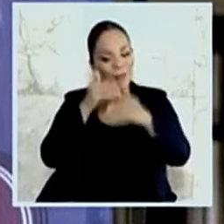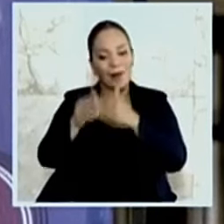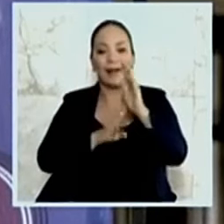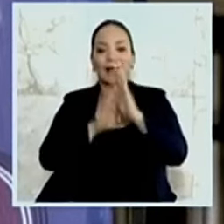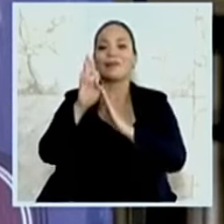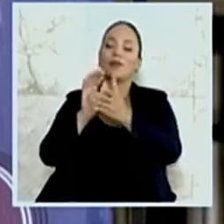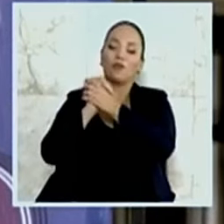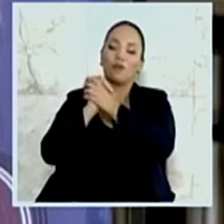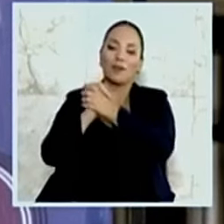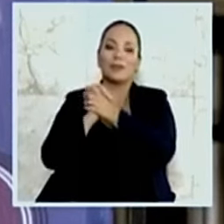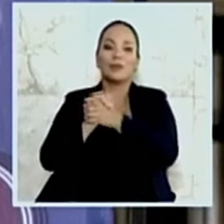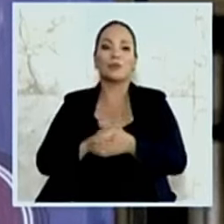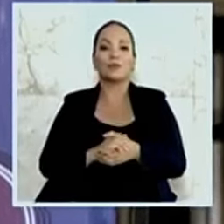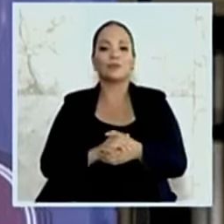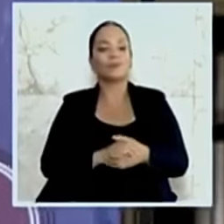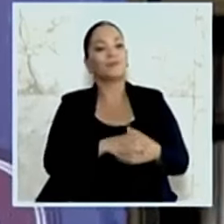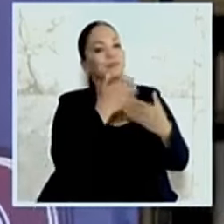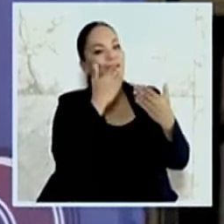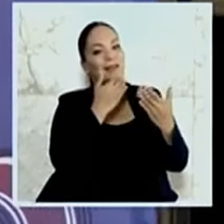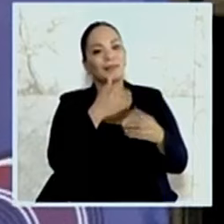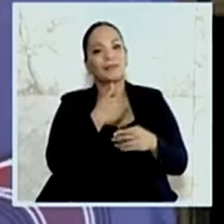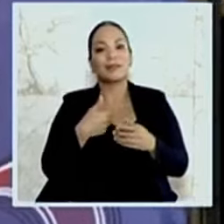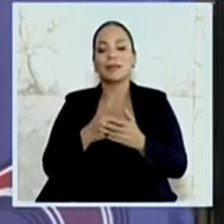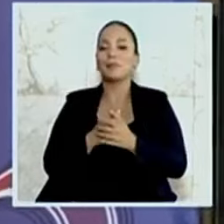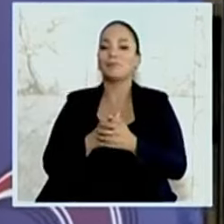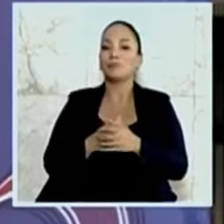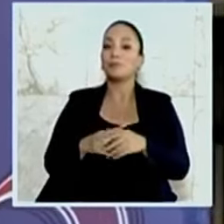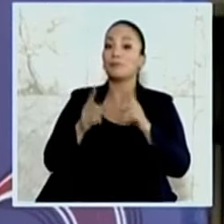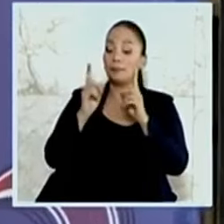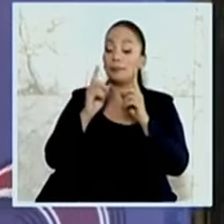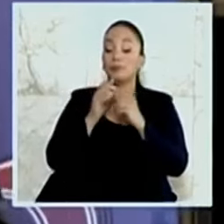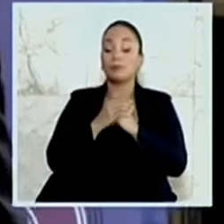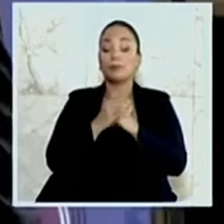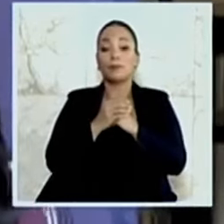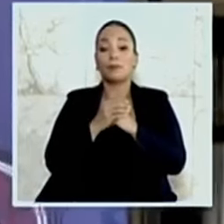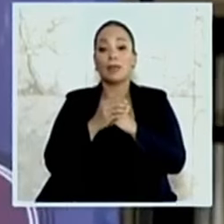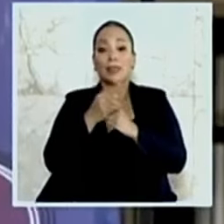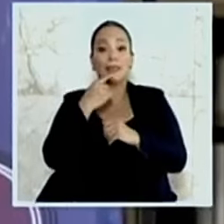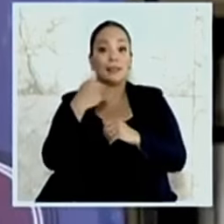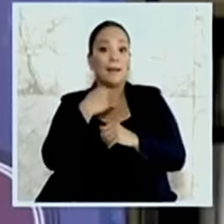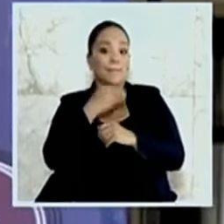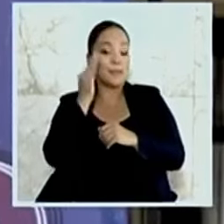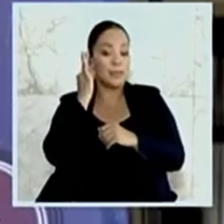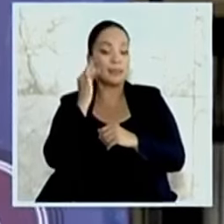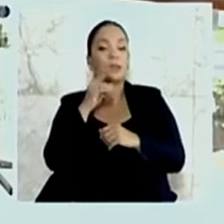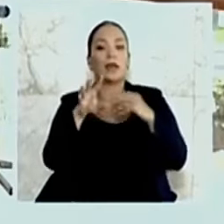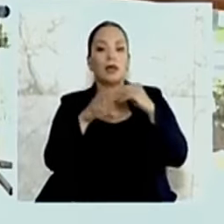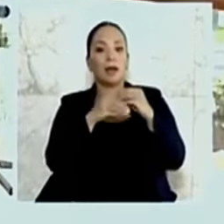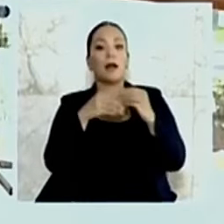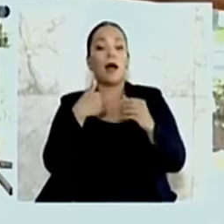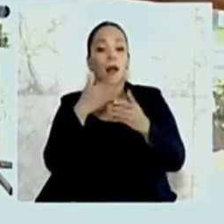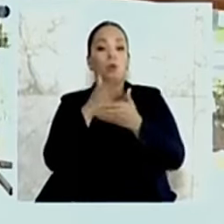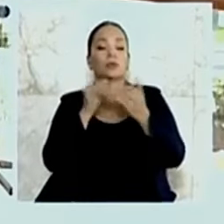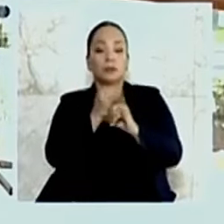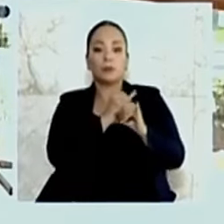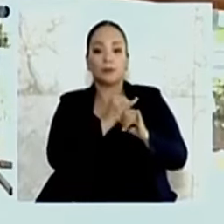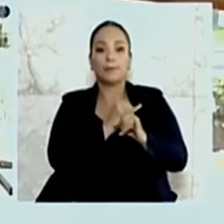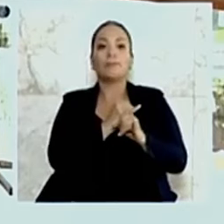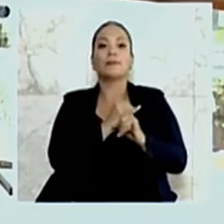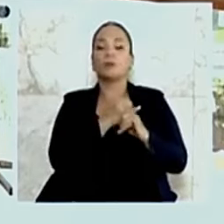hagan, que no le copien, que no saquen forros. Sí se puede, seguimos para adelante, los